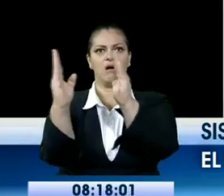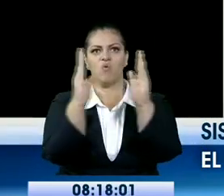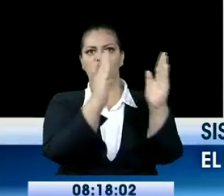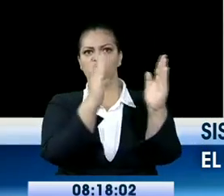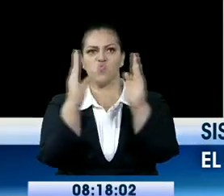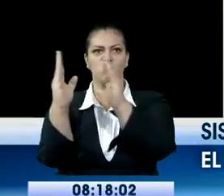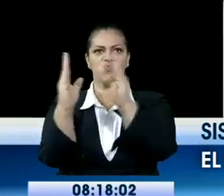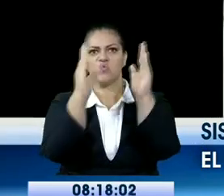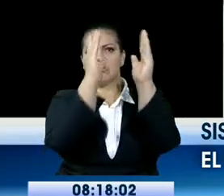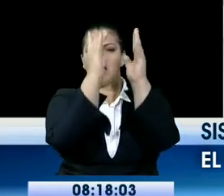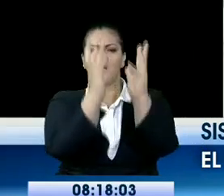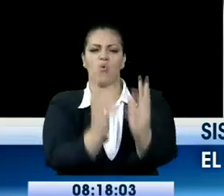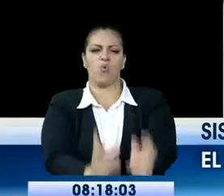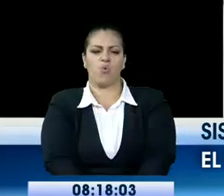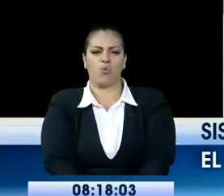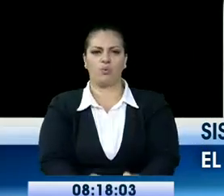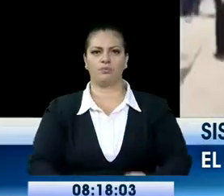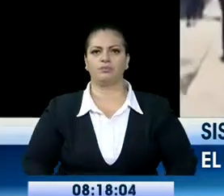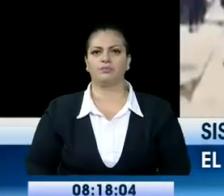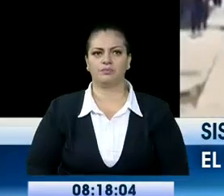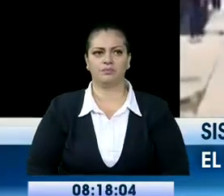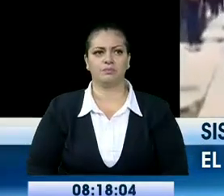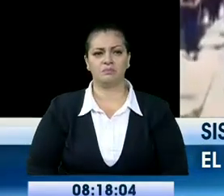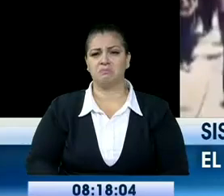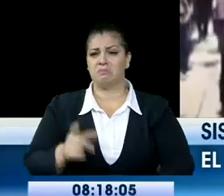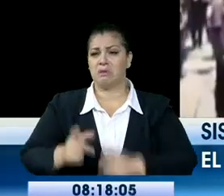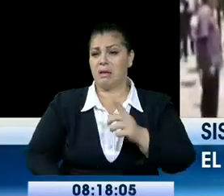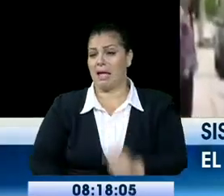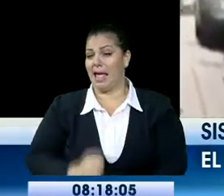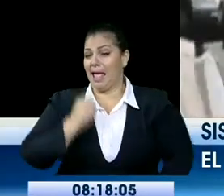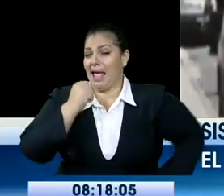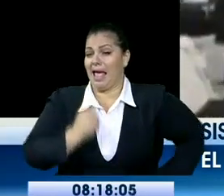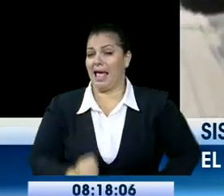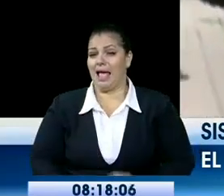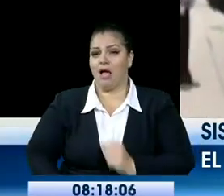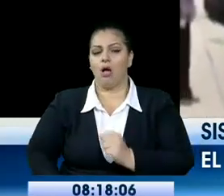corriendo por todos lados y grabando también el momento exacto cuando la tierra tembló.